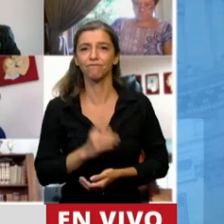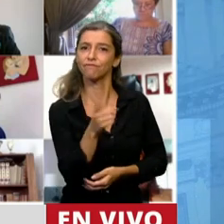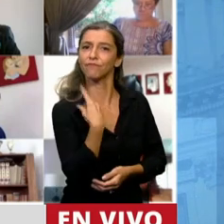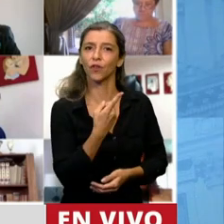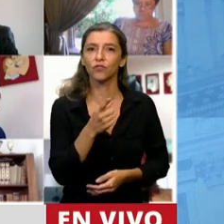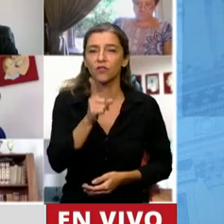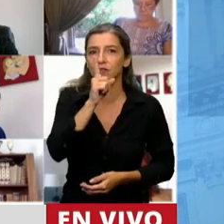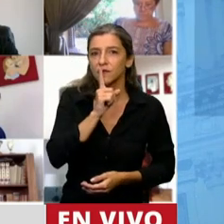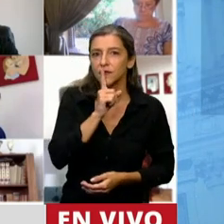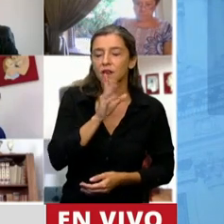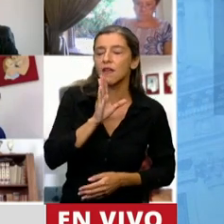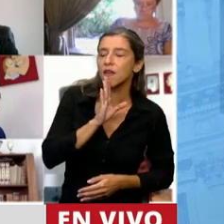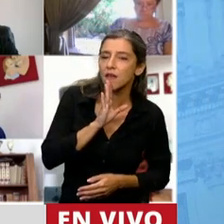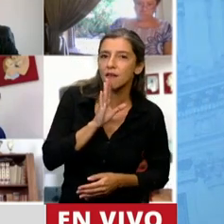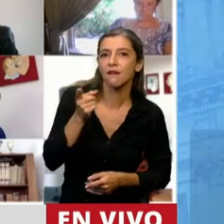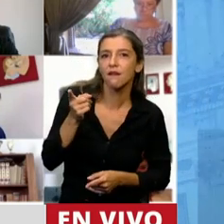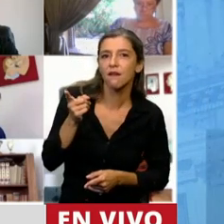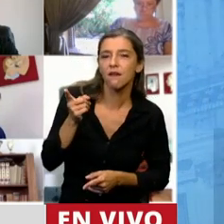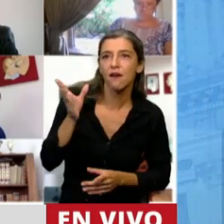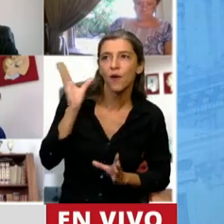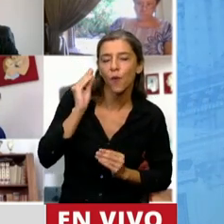por escucharse uno con otros.